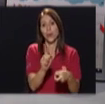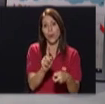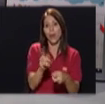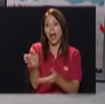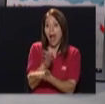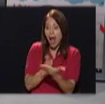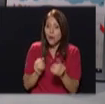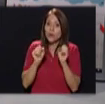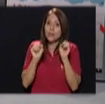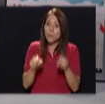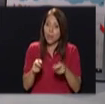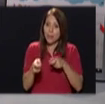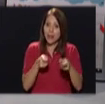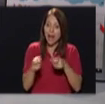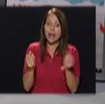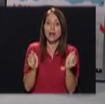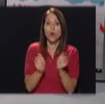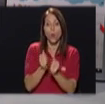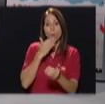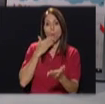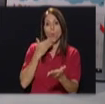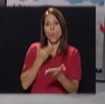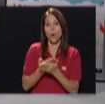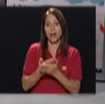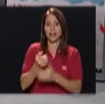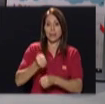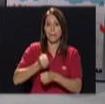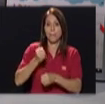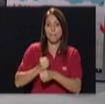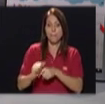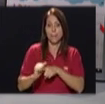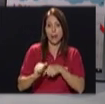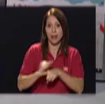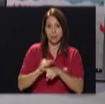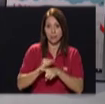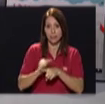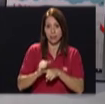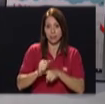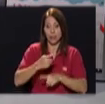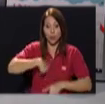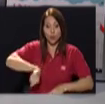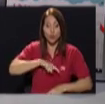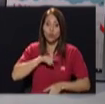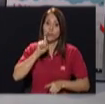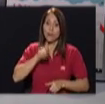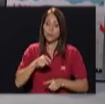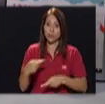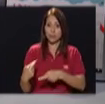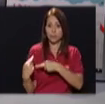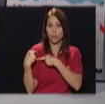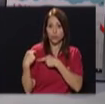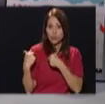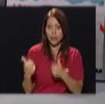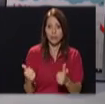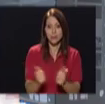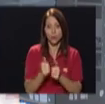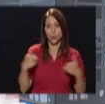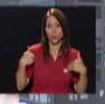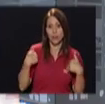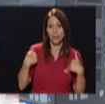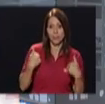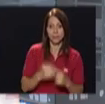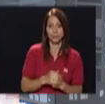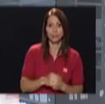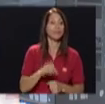problema, sino como algo que justamente lo podemos manejar con buenas prácticas y ser responsables en cómo interactuamos con la vida silvestre. Sí, porque